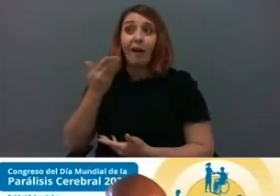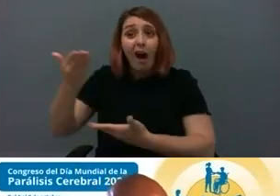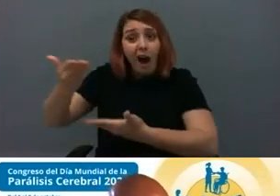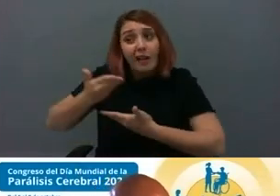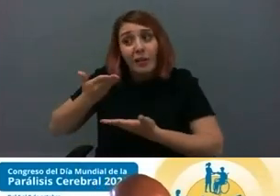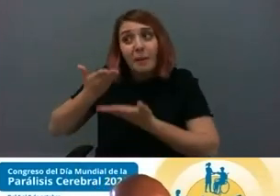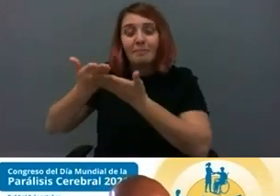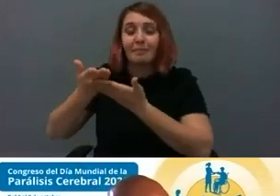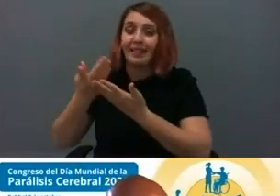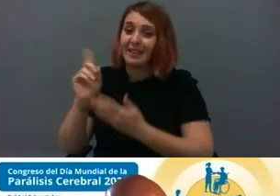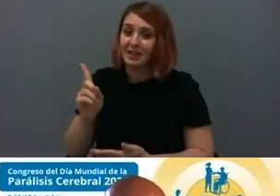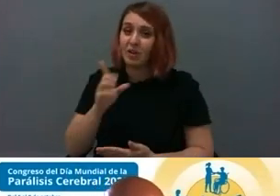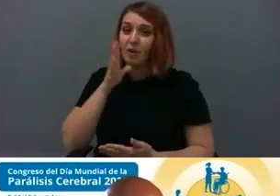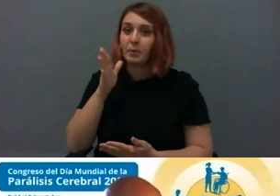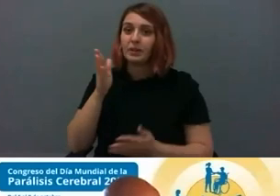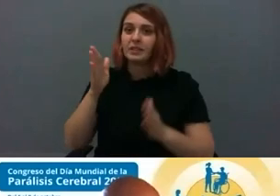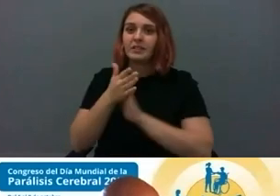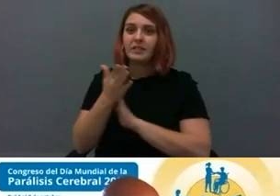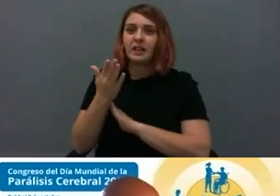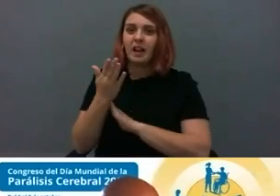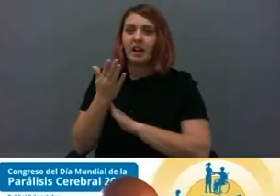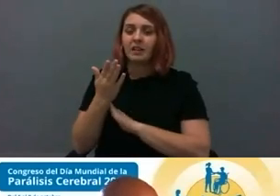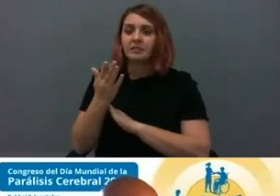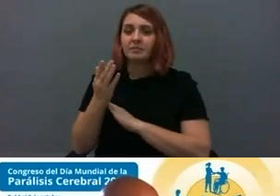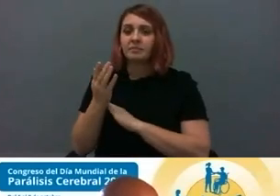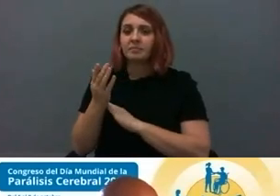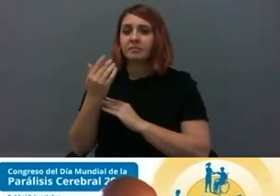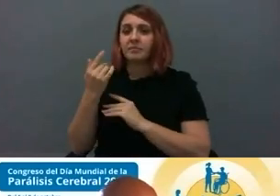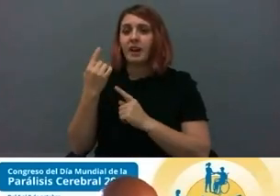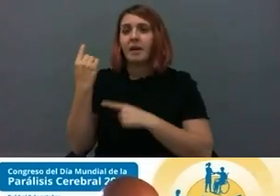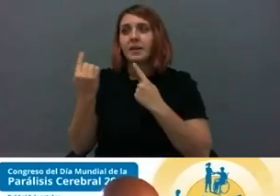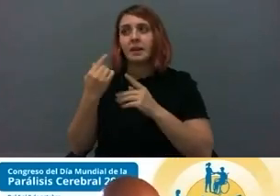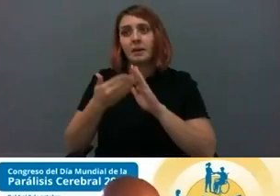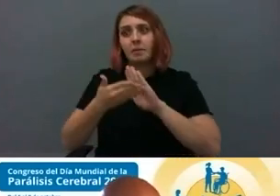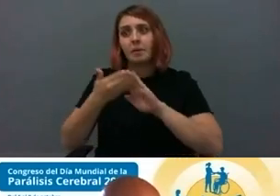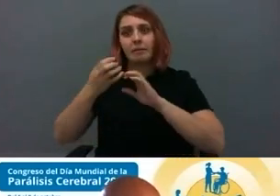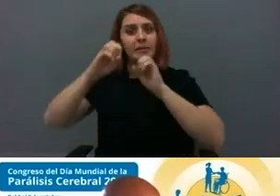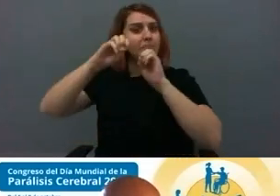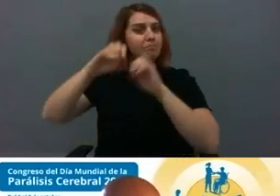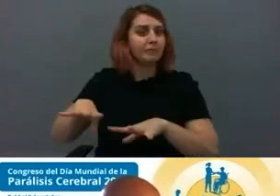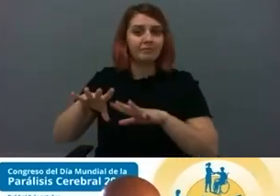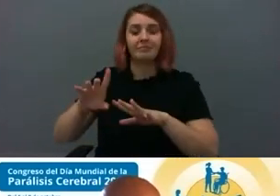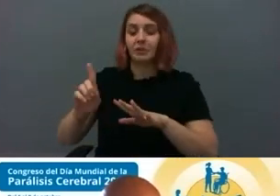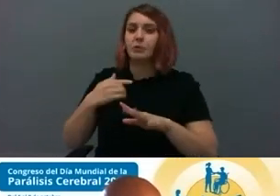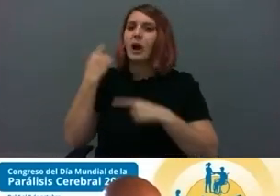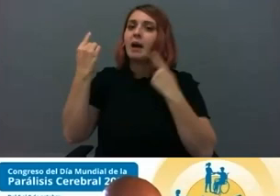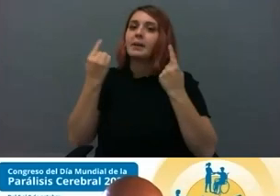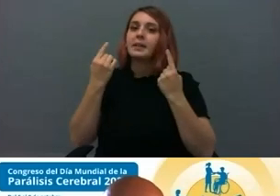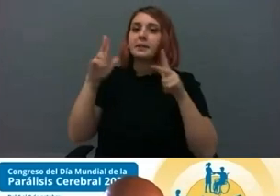ayuda, porque claudicar es un riesgo que tenemos a veces muy cerca, y yo hasta me